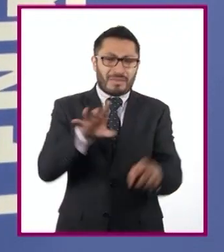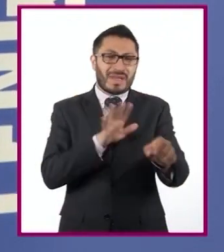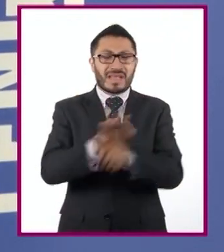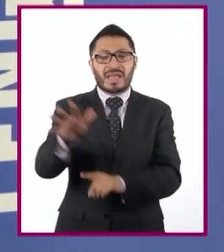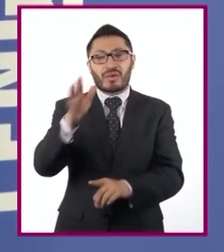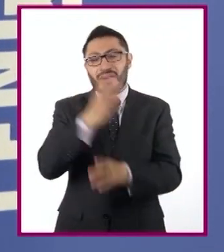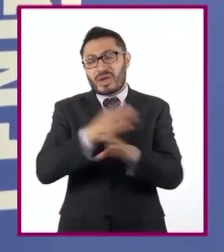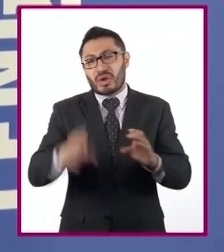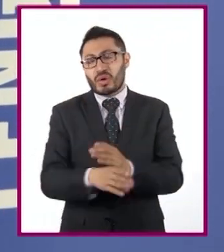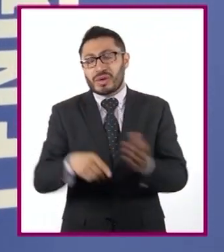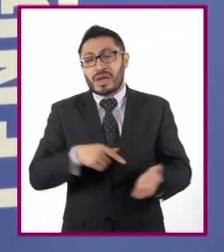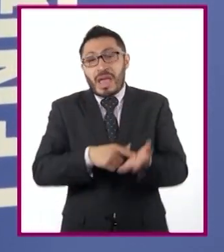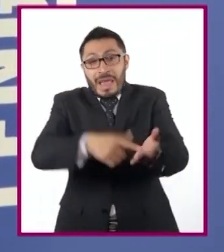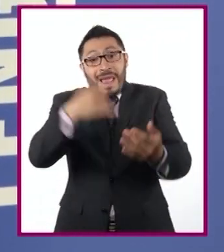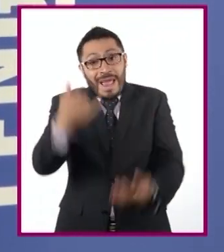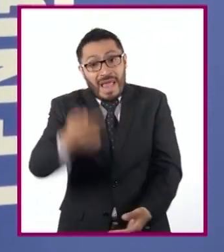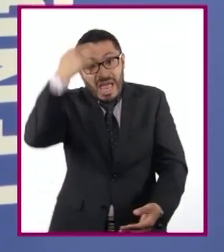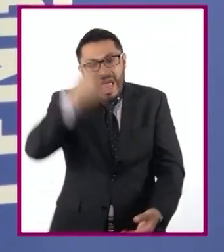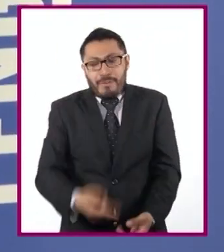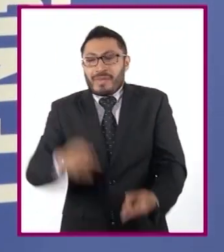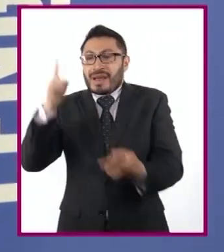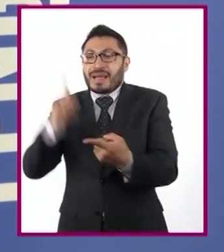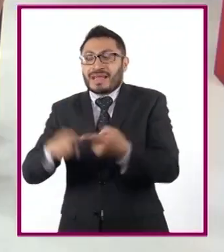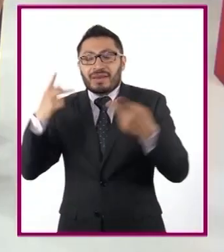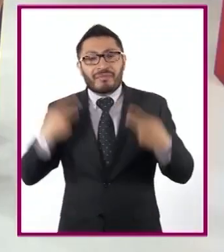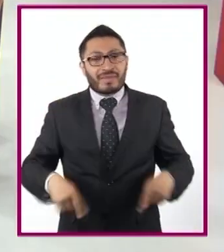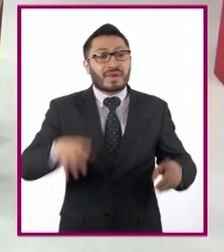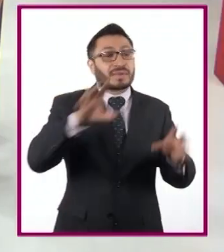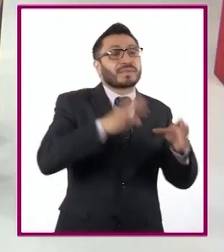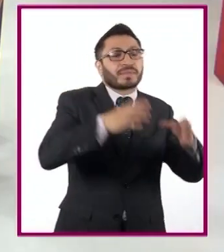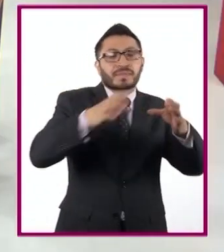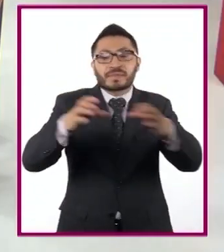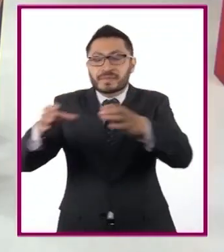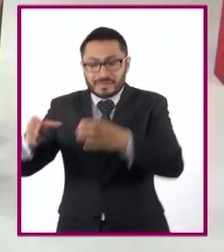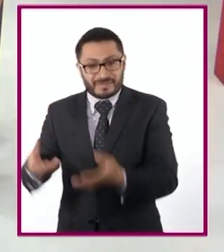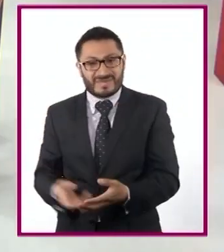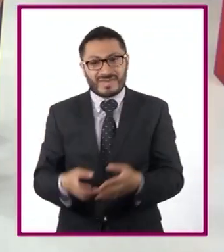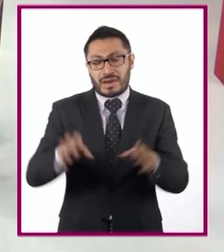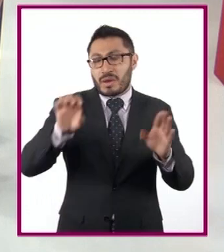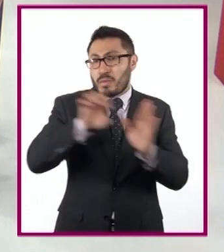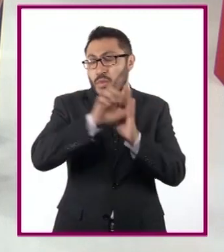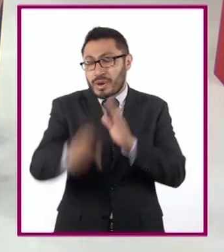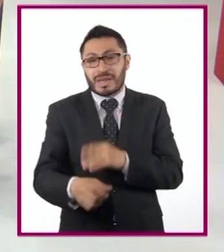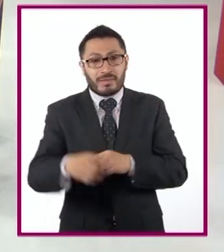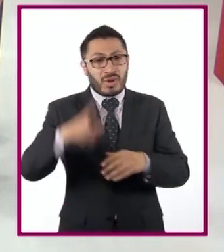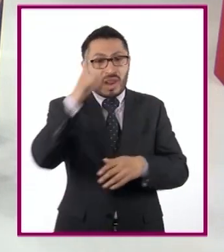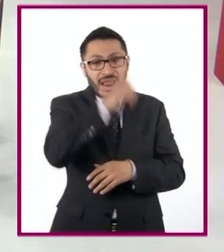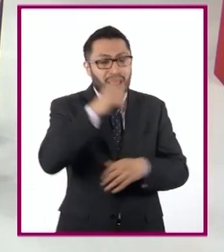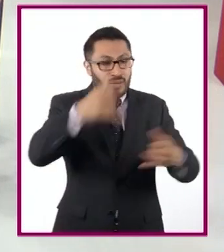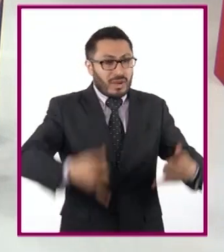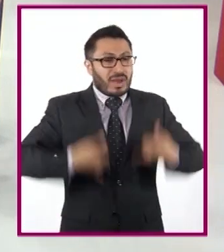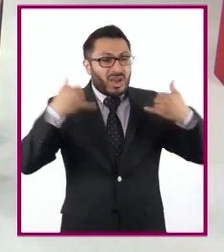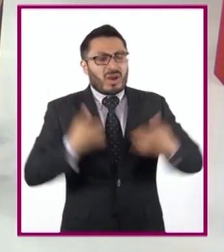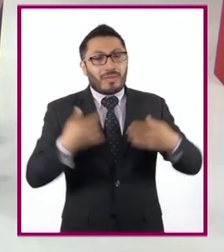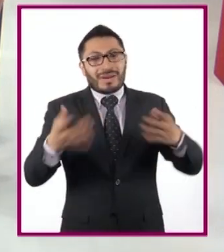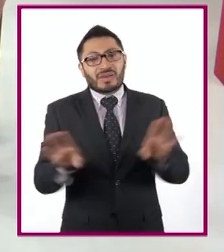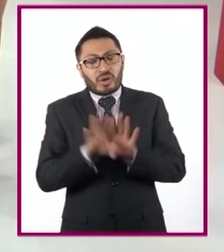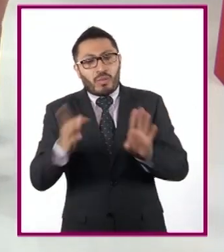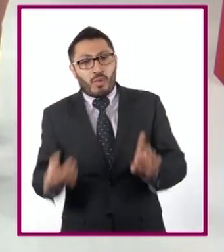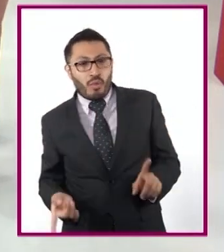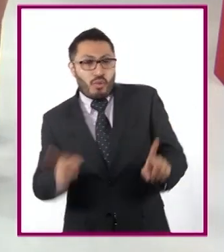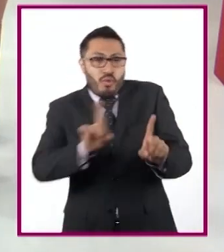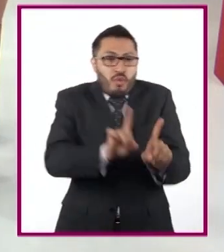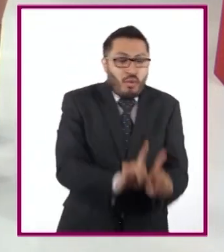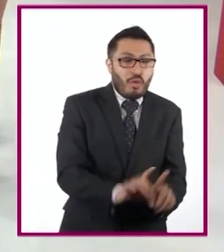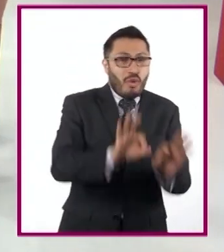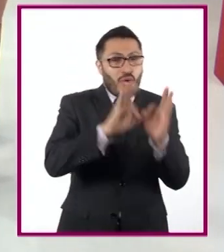se ofrece y a quién se dirige la publicidad. Por ejemplo, el lenguaje para jóvenes debe de ser más apegado a la